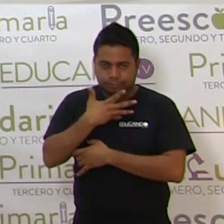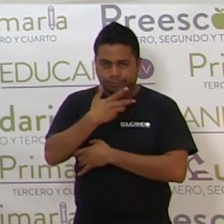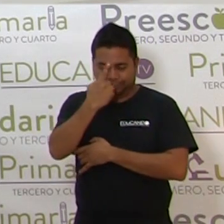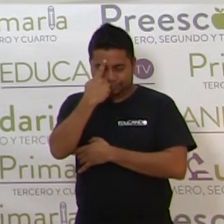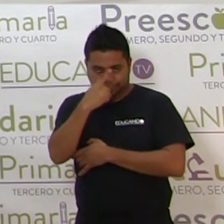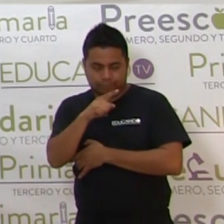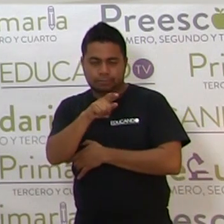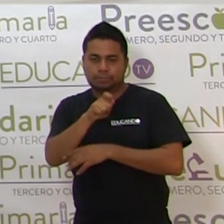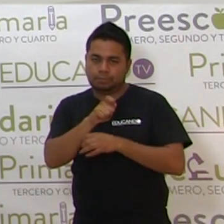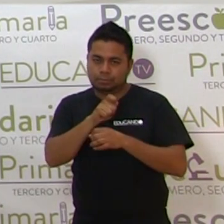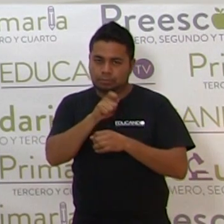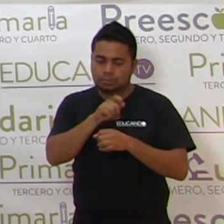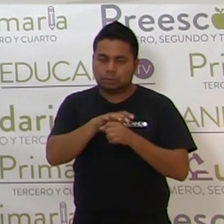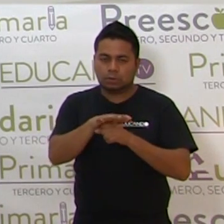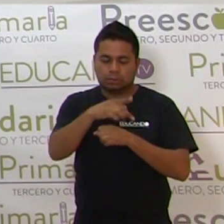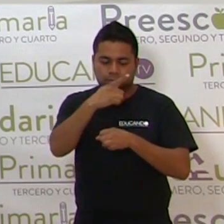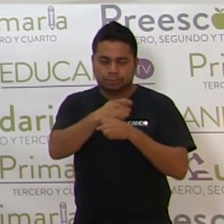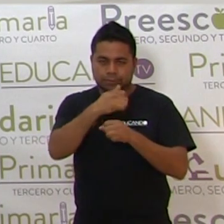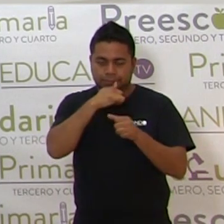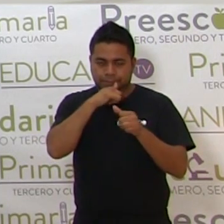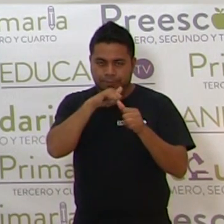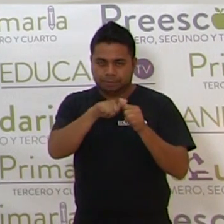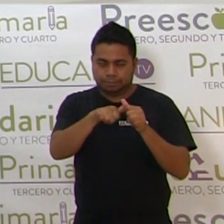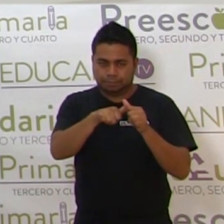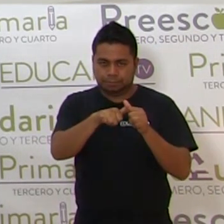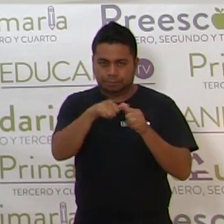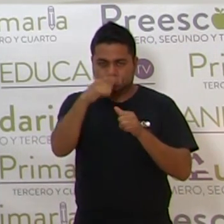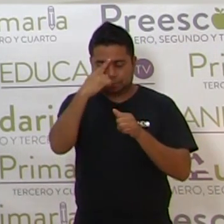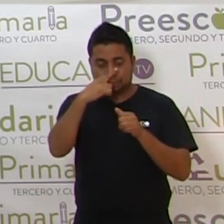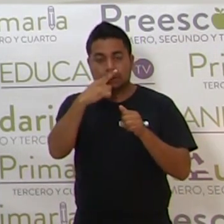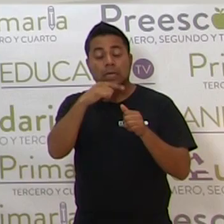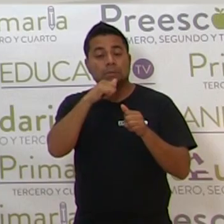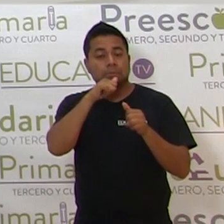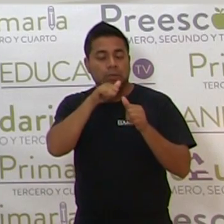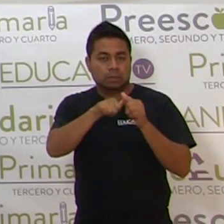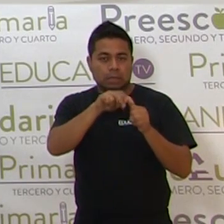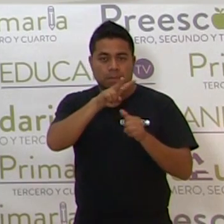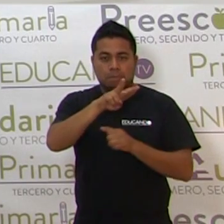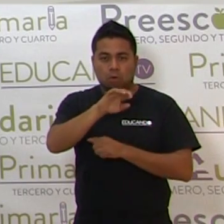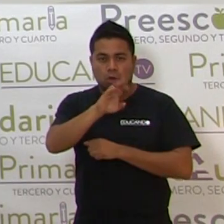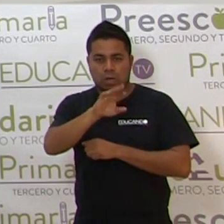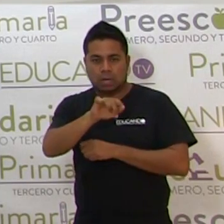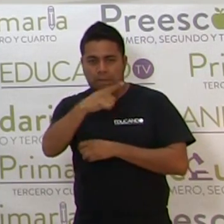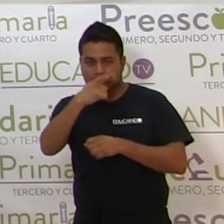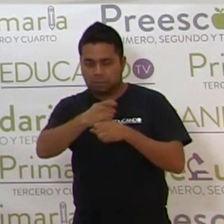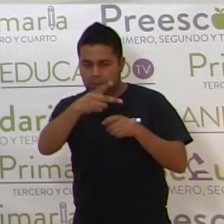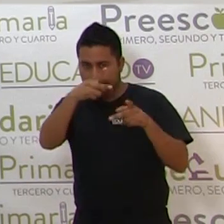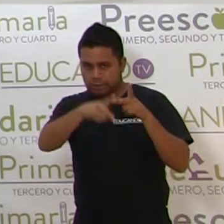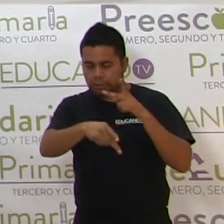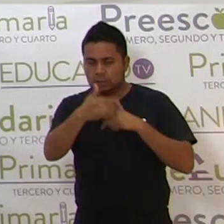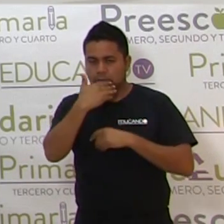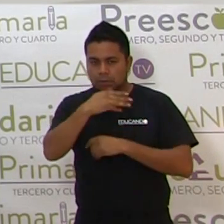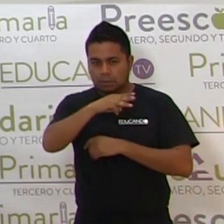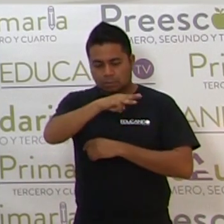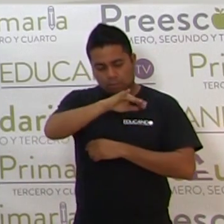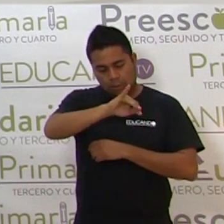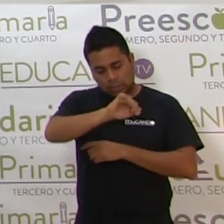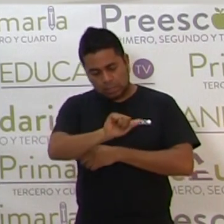que es la primera letra, que es la vocal también de la primera sílaba. ¿Bien?